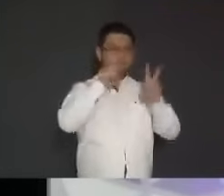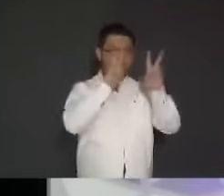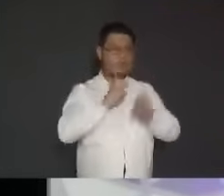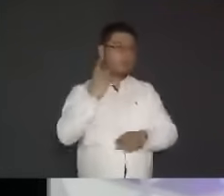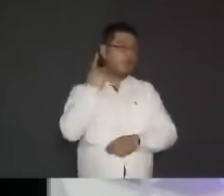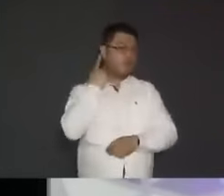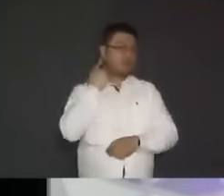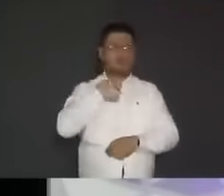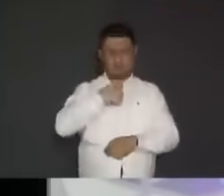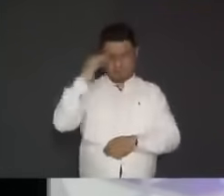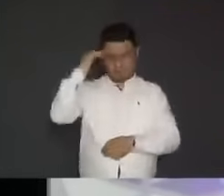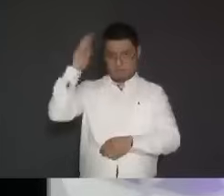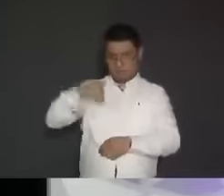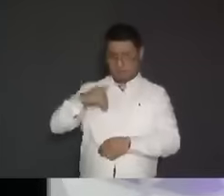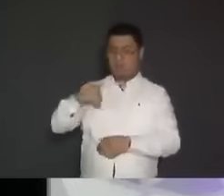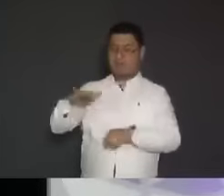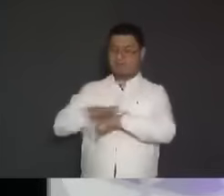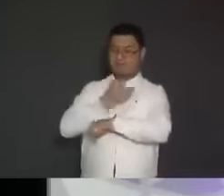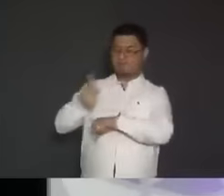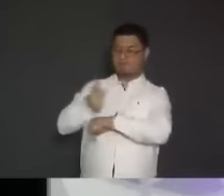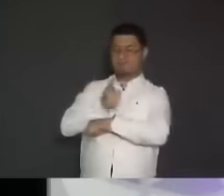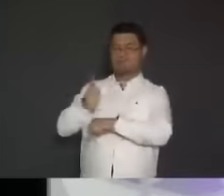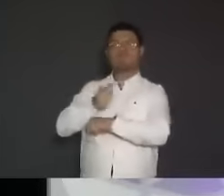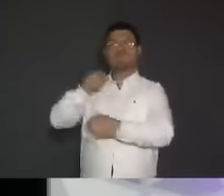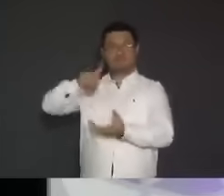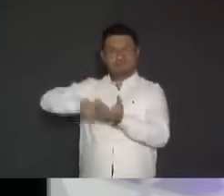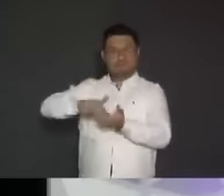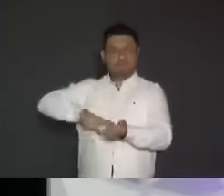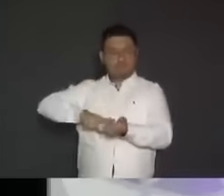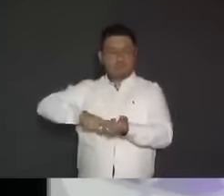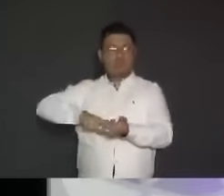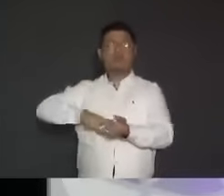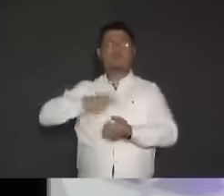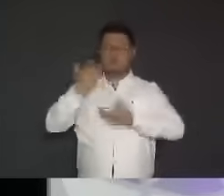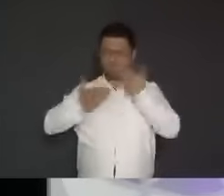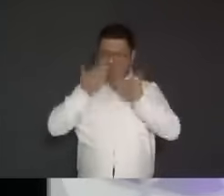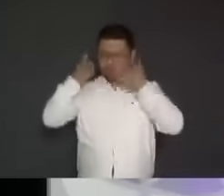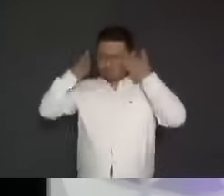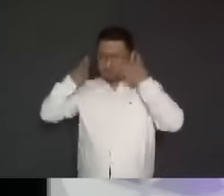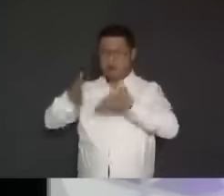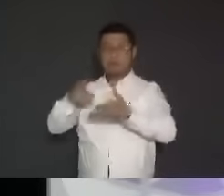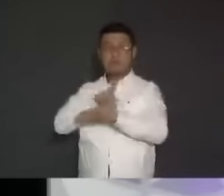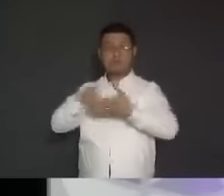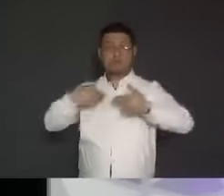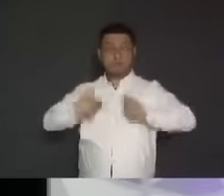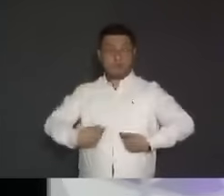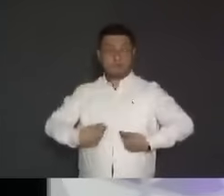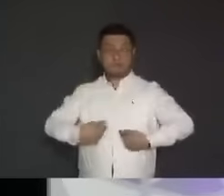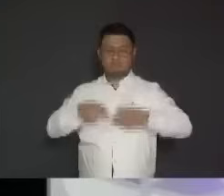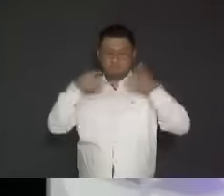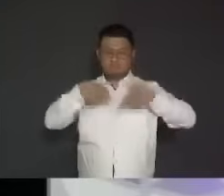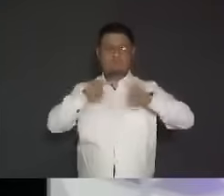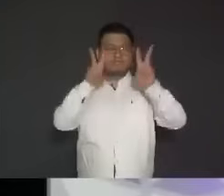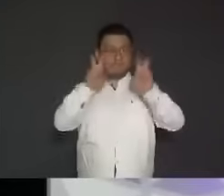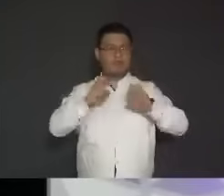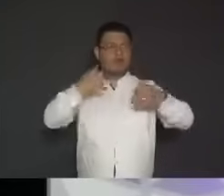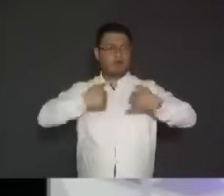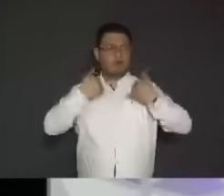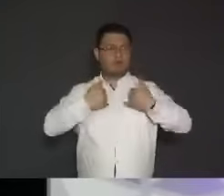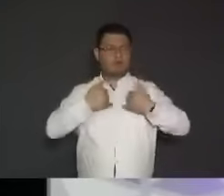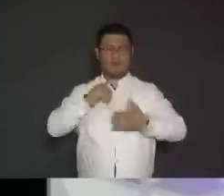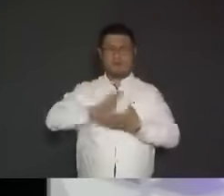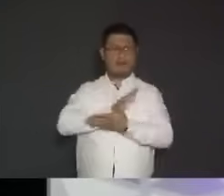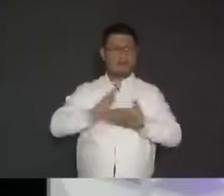una maestría en Administración Pública y estudios en Derechos Humanos y Políticas de Juventud. Además, tengo una